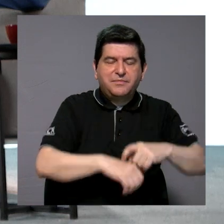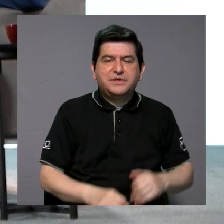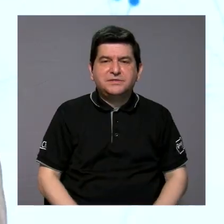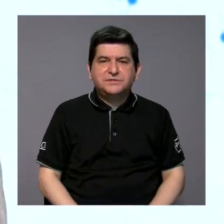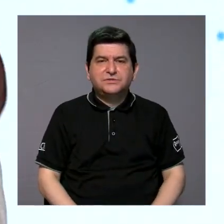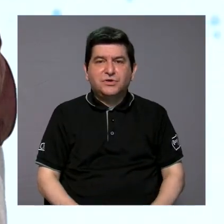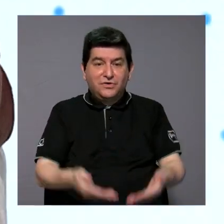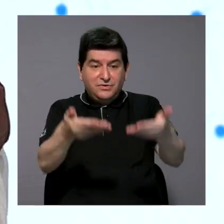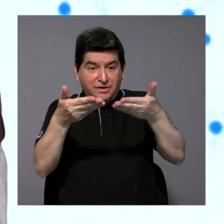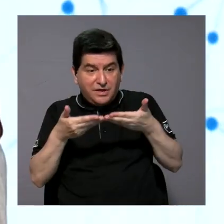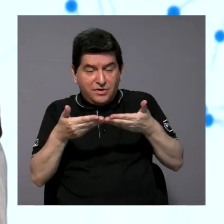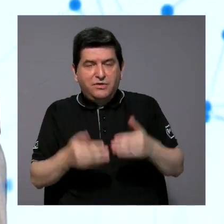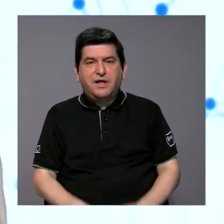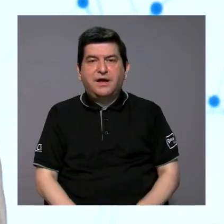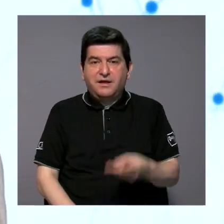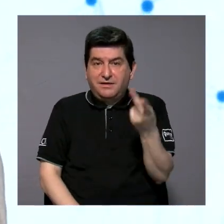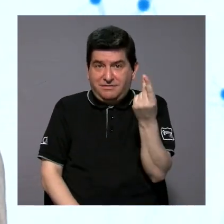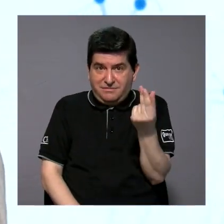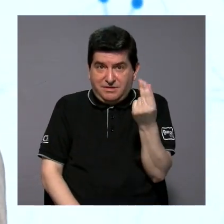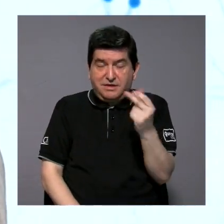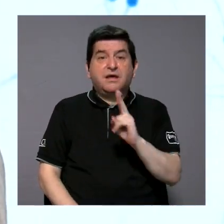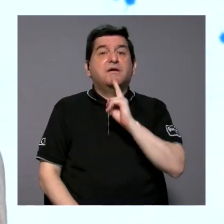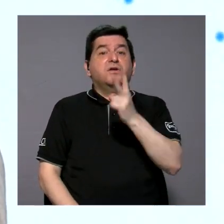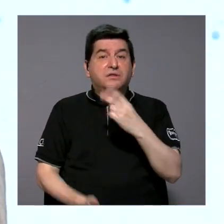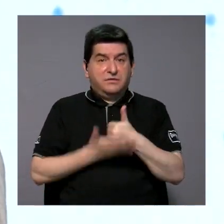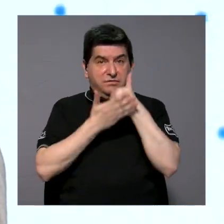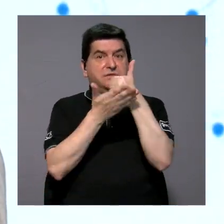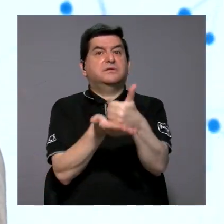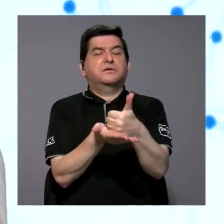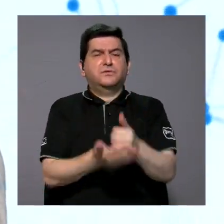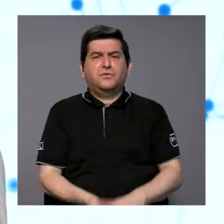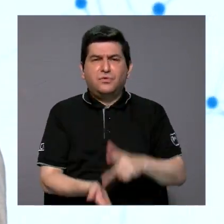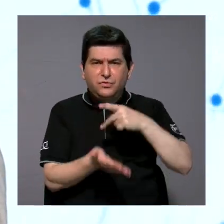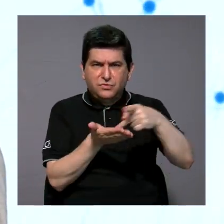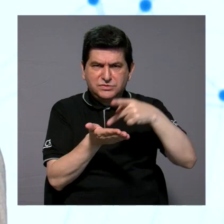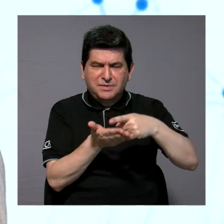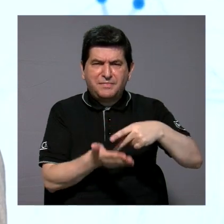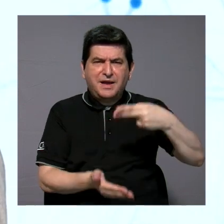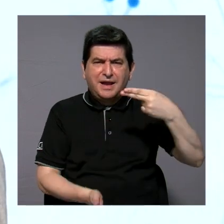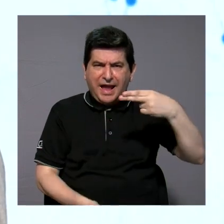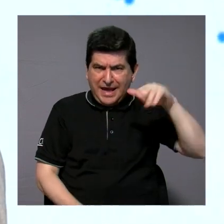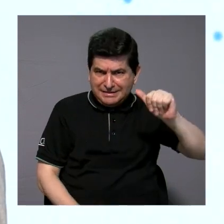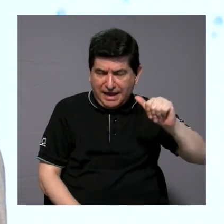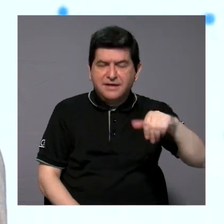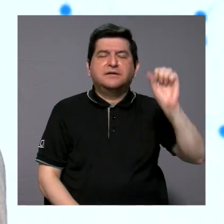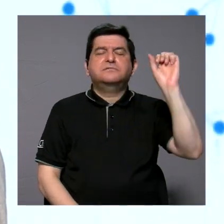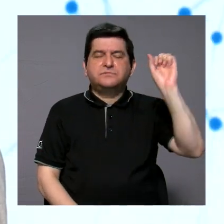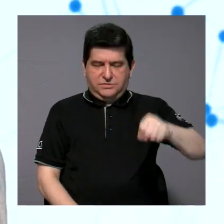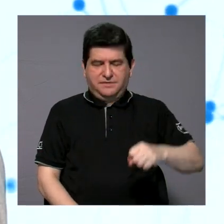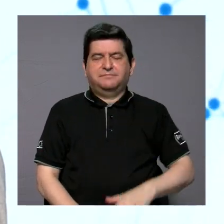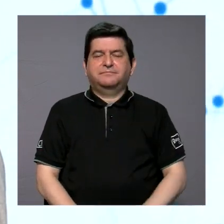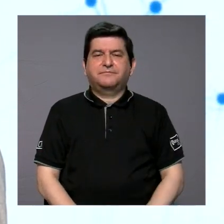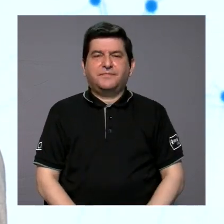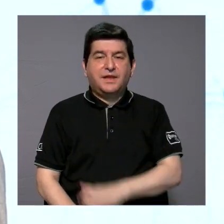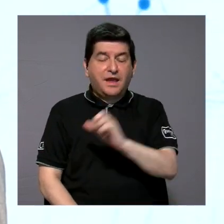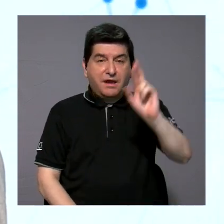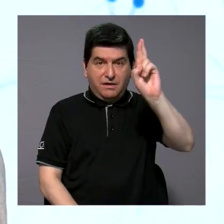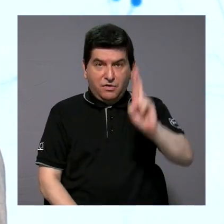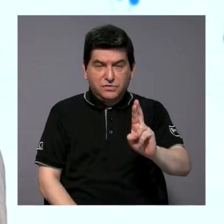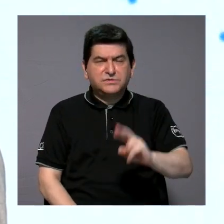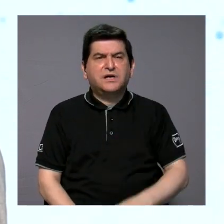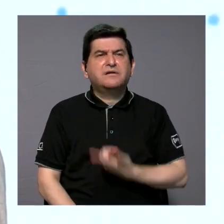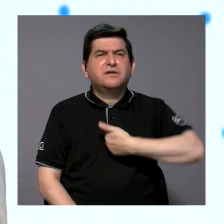beneficio es una plata que realmente ayuda. ¿Se paga por hectárea, Jaime? Se paga por hectárea, sí. En Costa Rica,